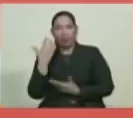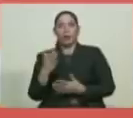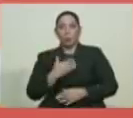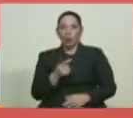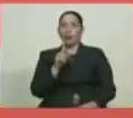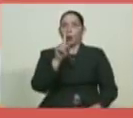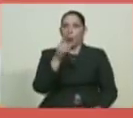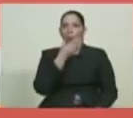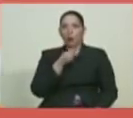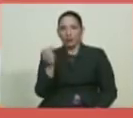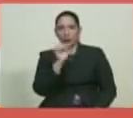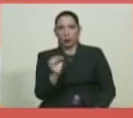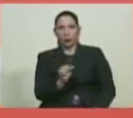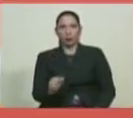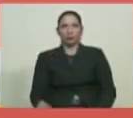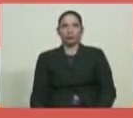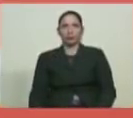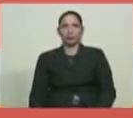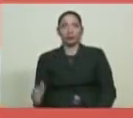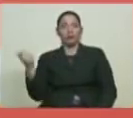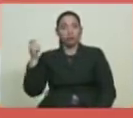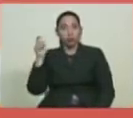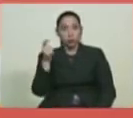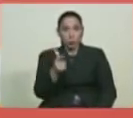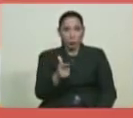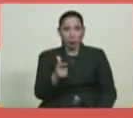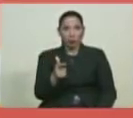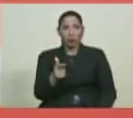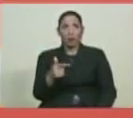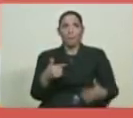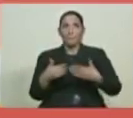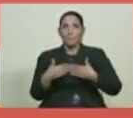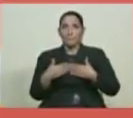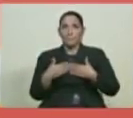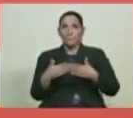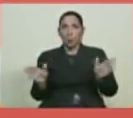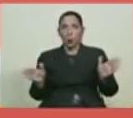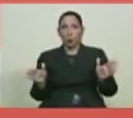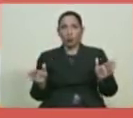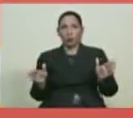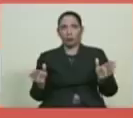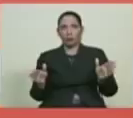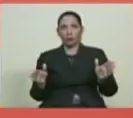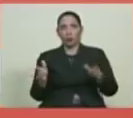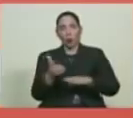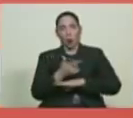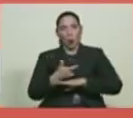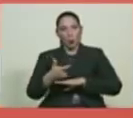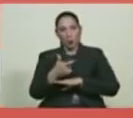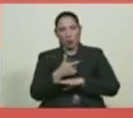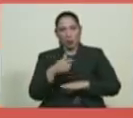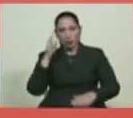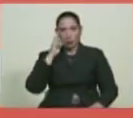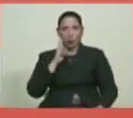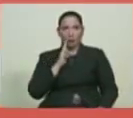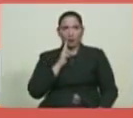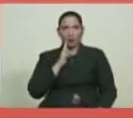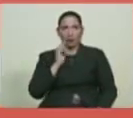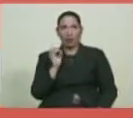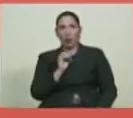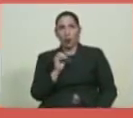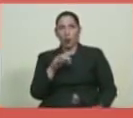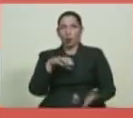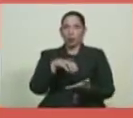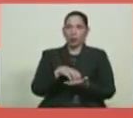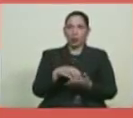pasaje urbano. En el caso del transporte público, que depende del gobierno bolivariano o de los gobiernos regionales o